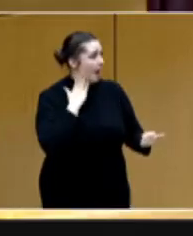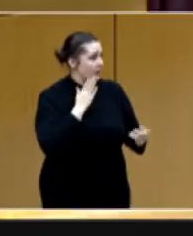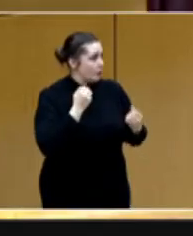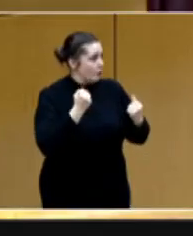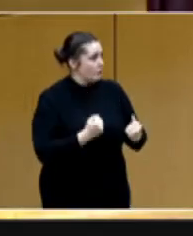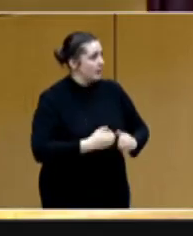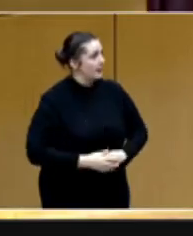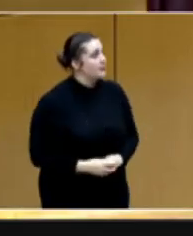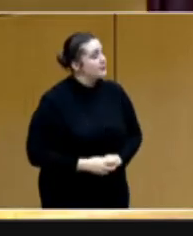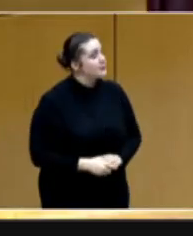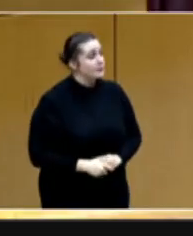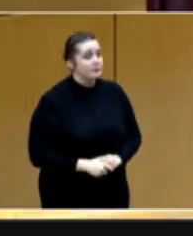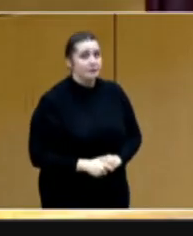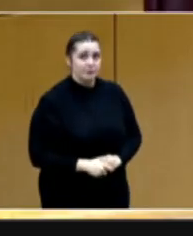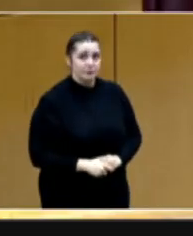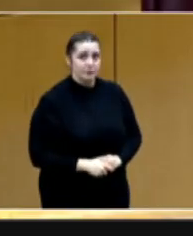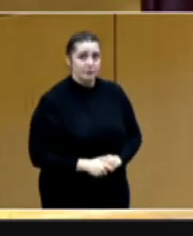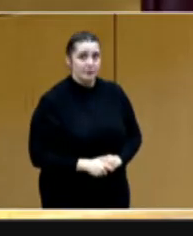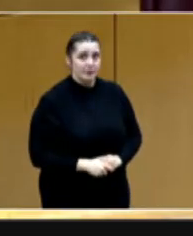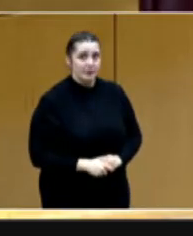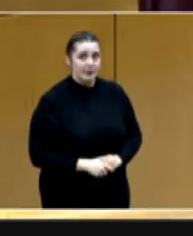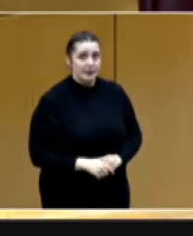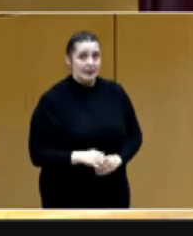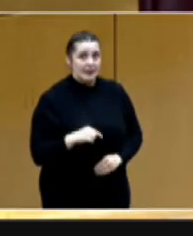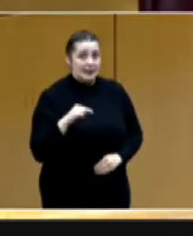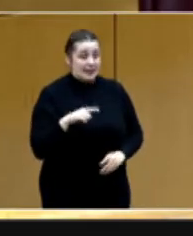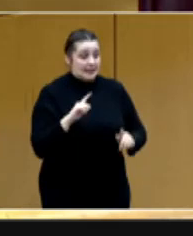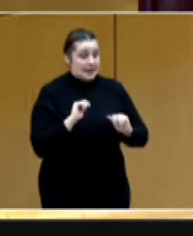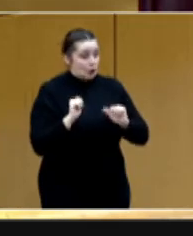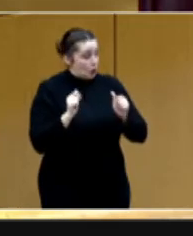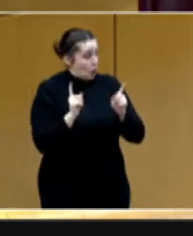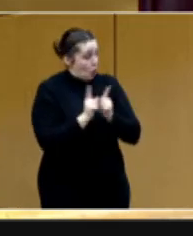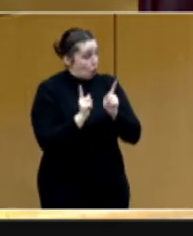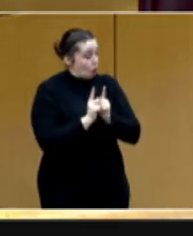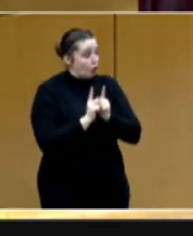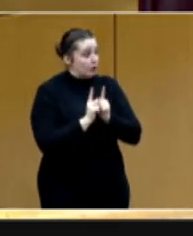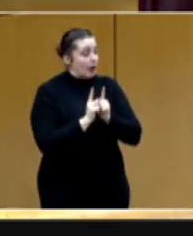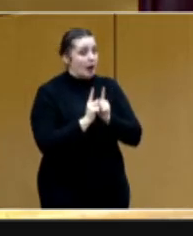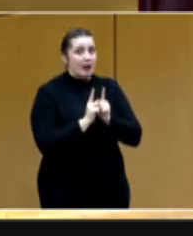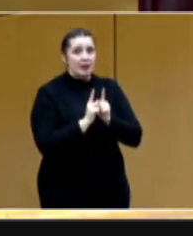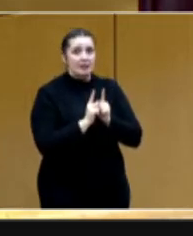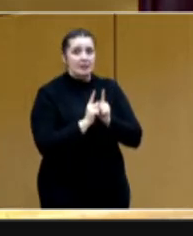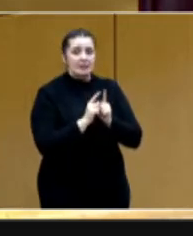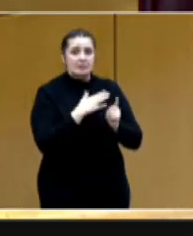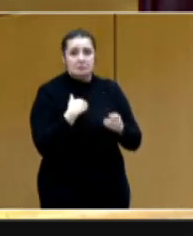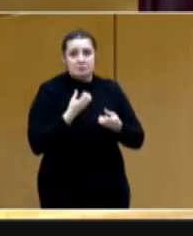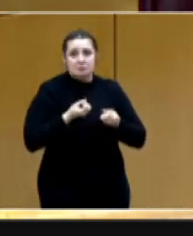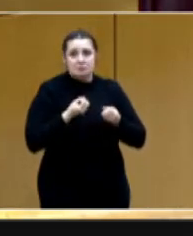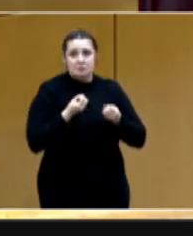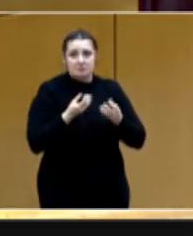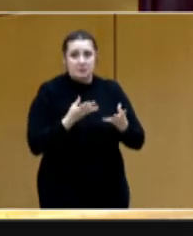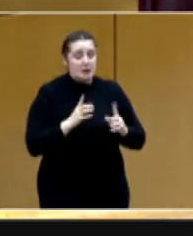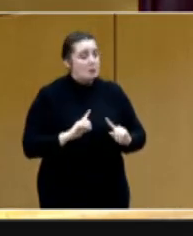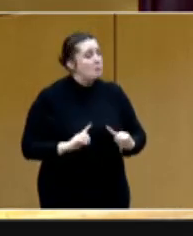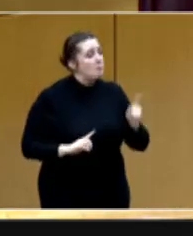y en este en esta breve breve introducción decirles que bueno en